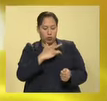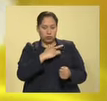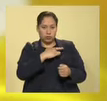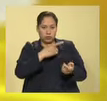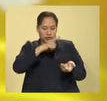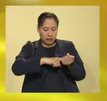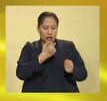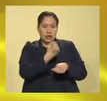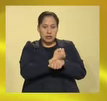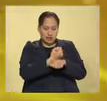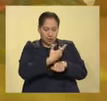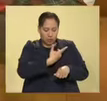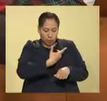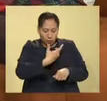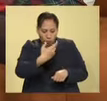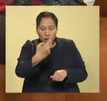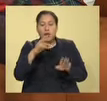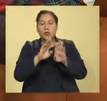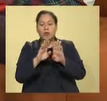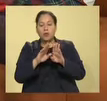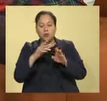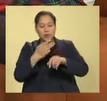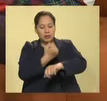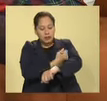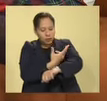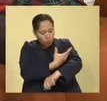está el pH y